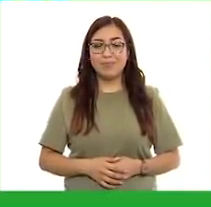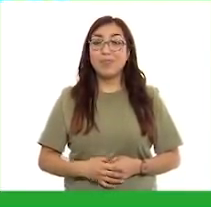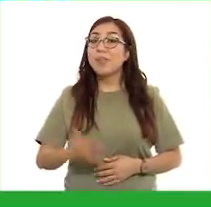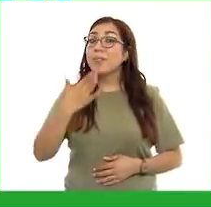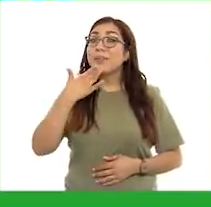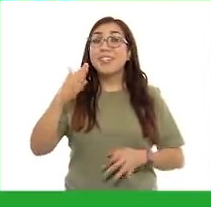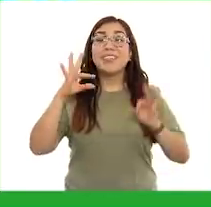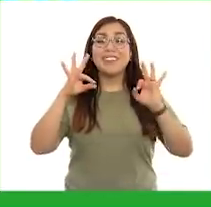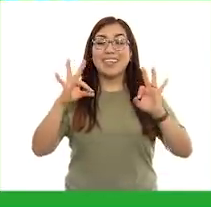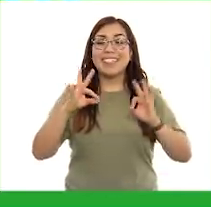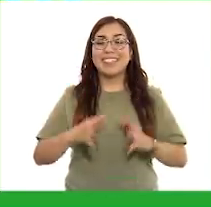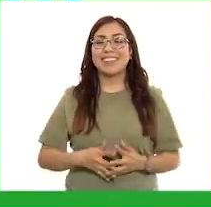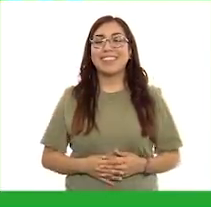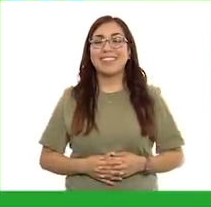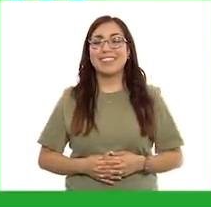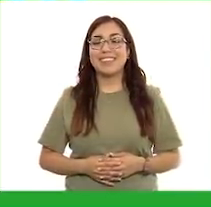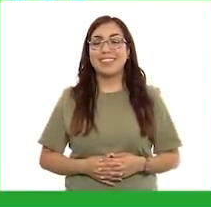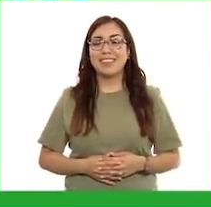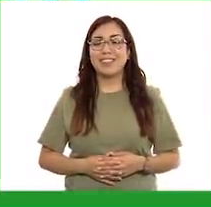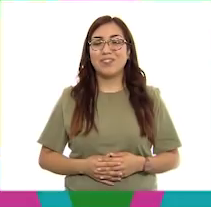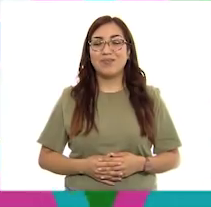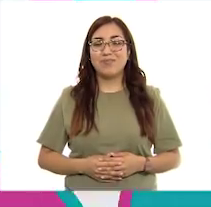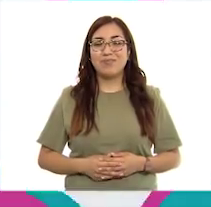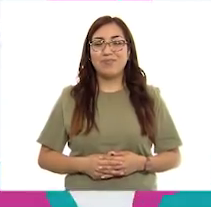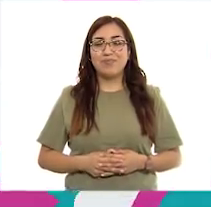¡Muy bien!